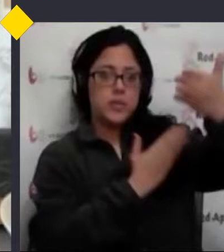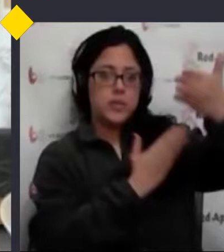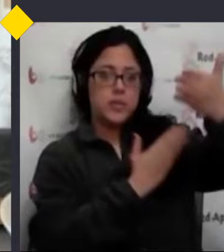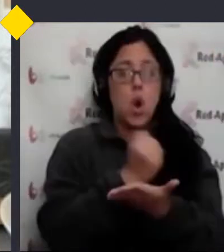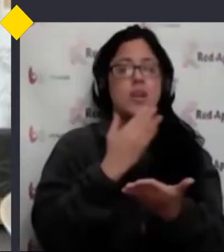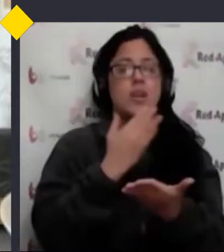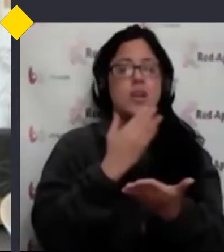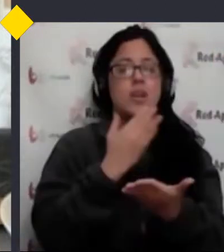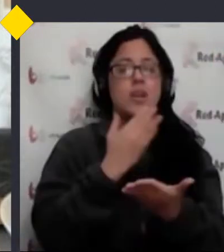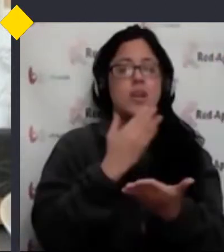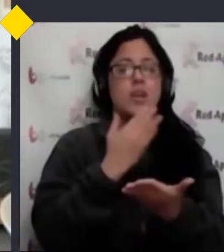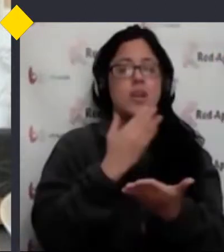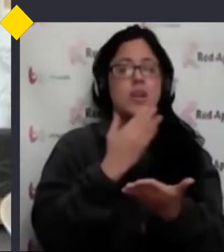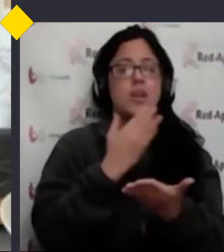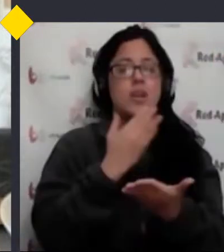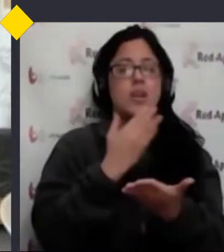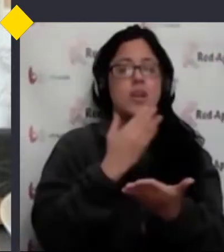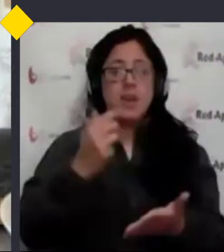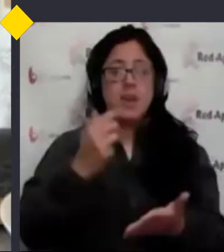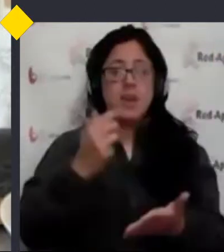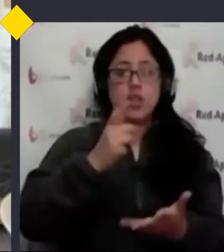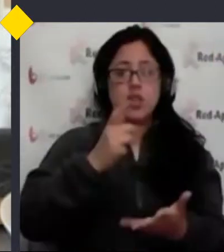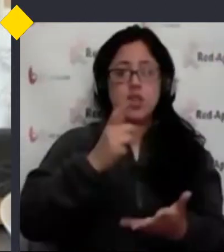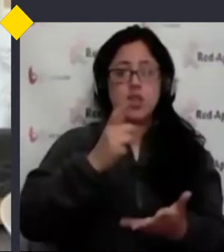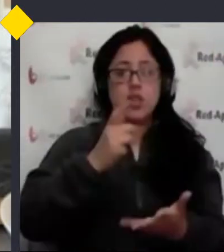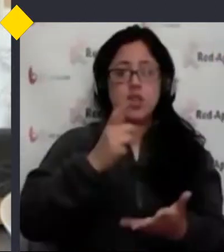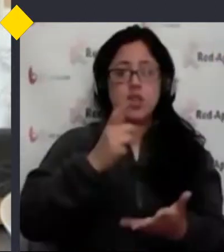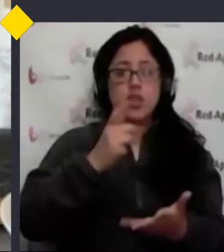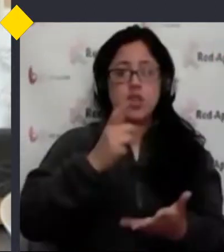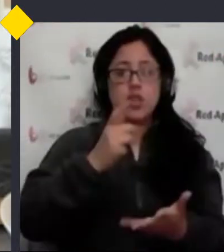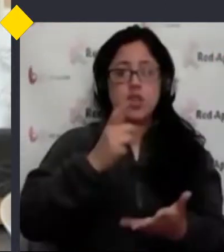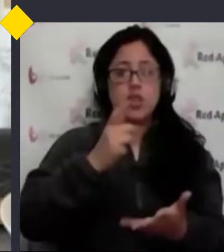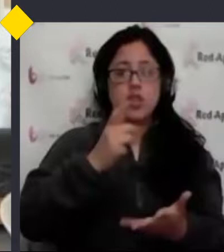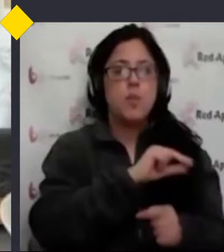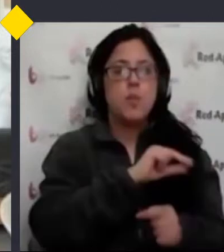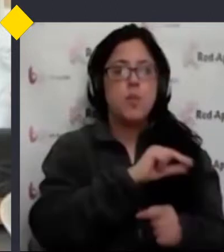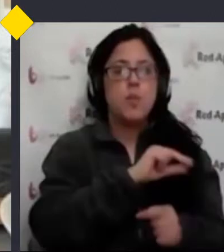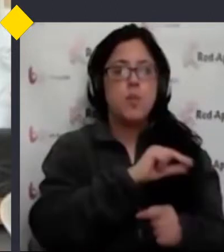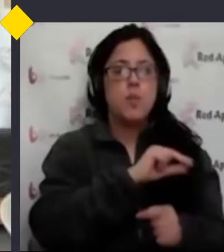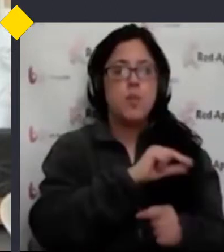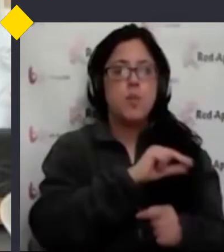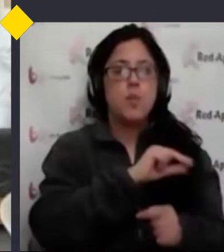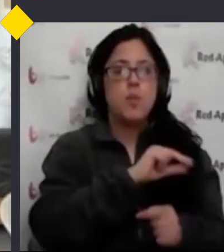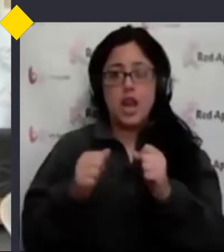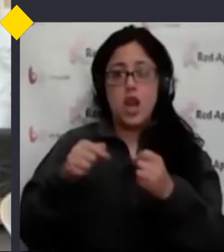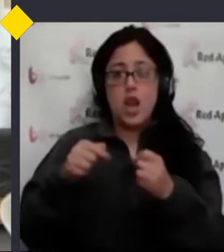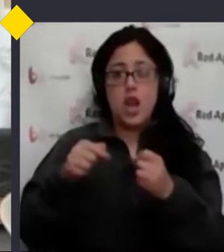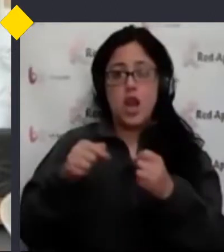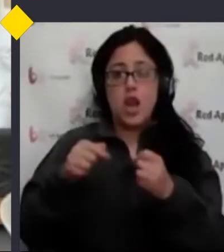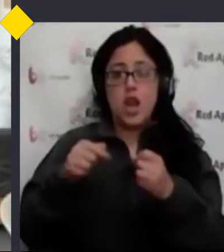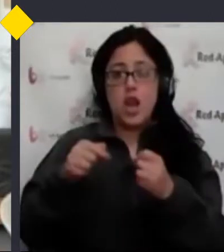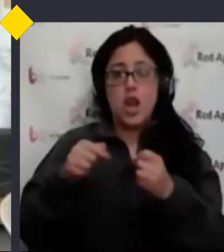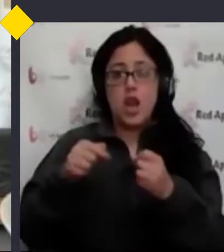2019, reconocimiento que entrega EY junto al Mercurio en la tradicional premiación empresarial. Con ella estaremos hablando de